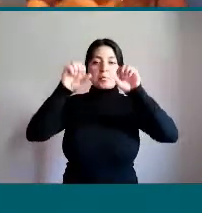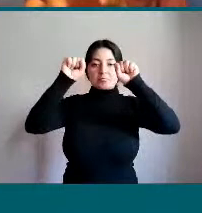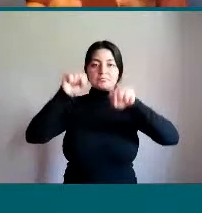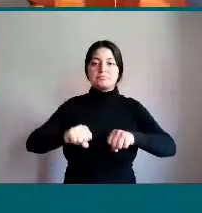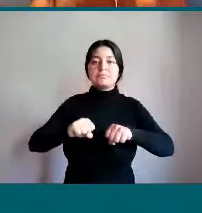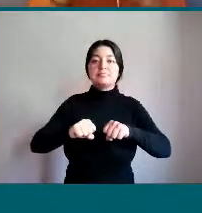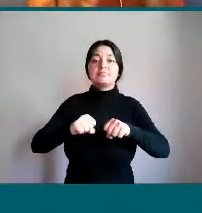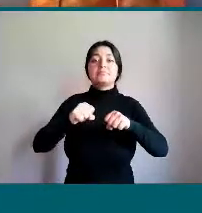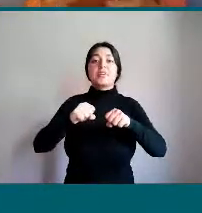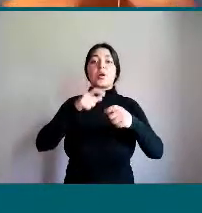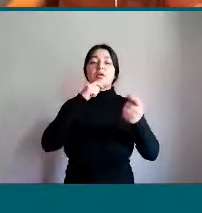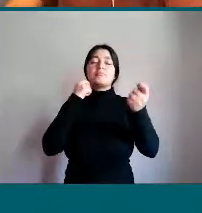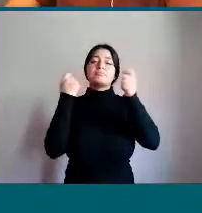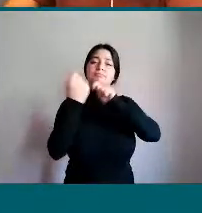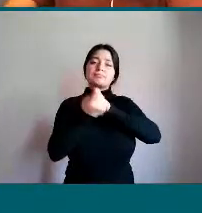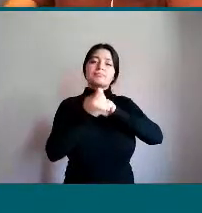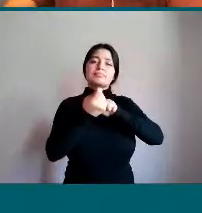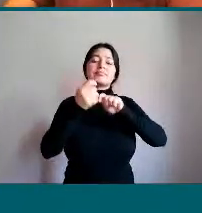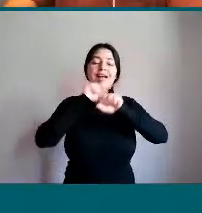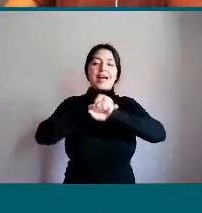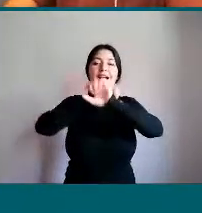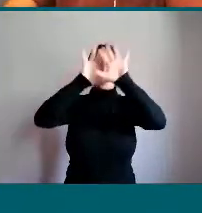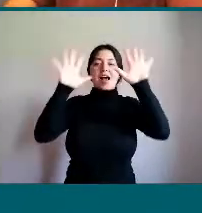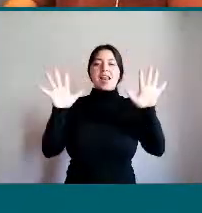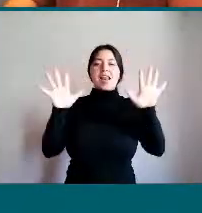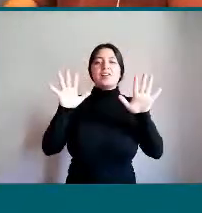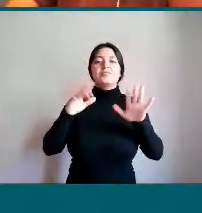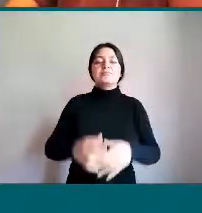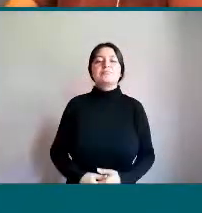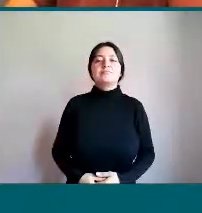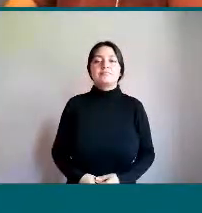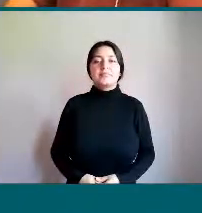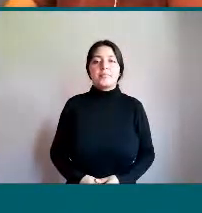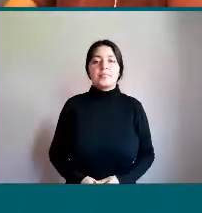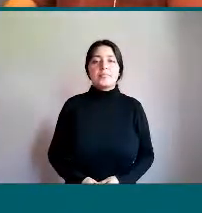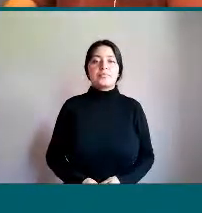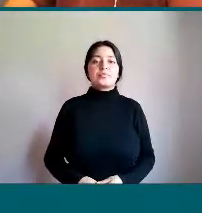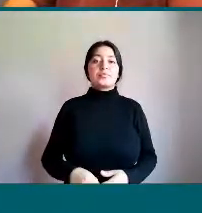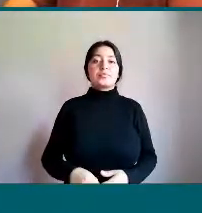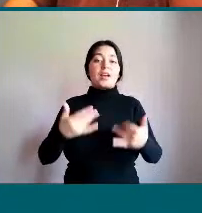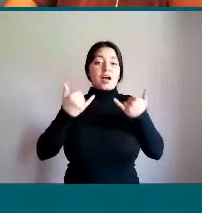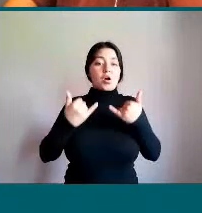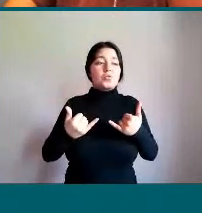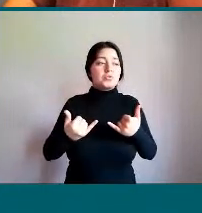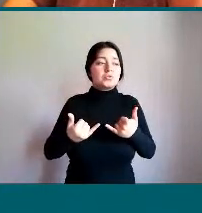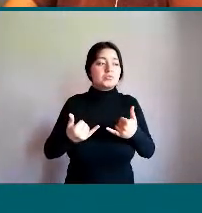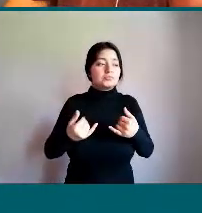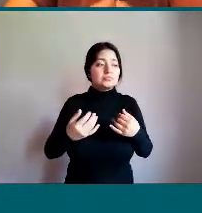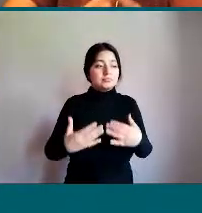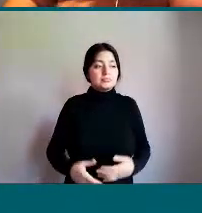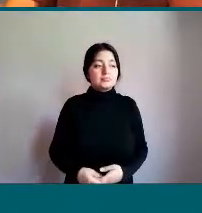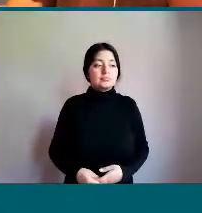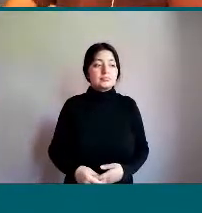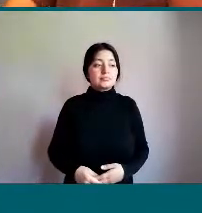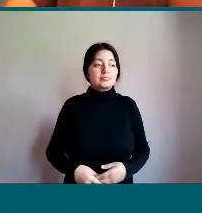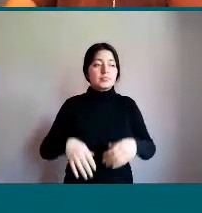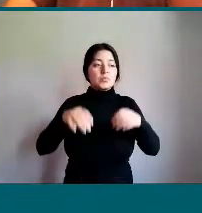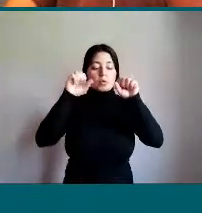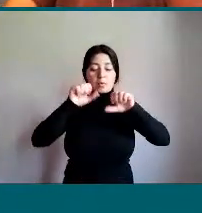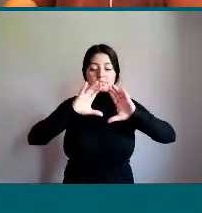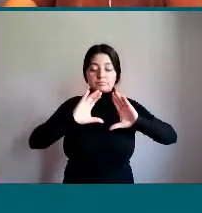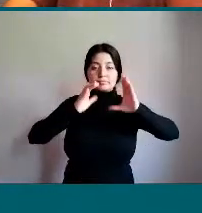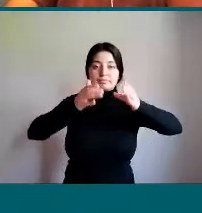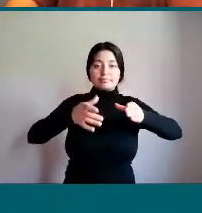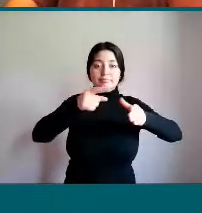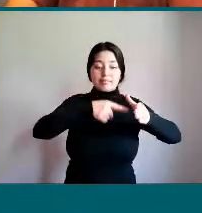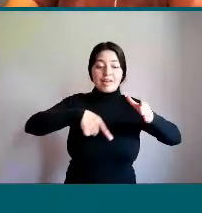que modificar o alterarlo, tener claro esta dirección. Y dije, ostras, pues igual resulta que las clases tienen algunos componentes